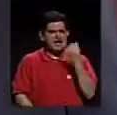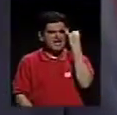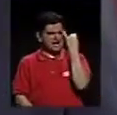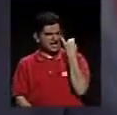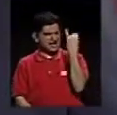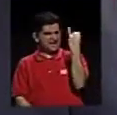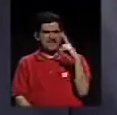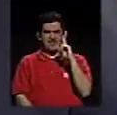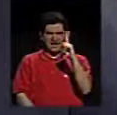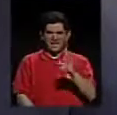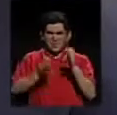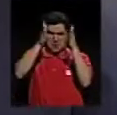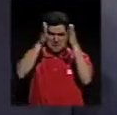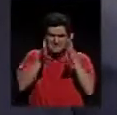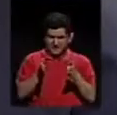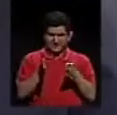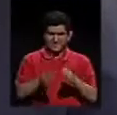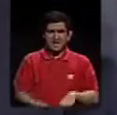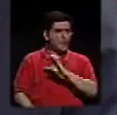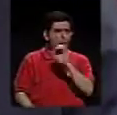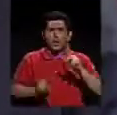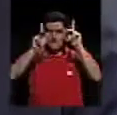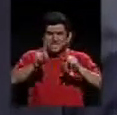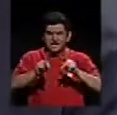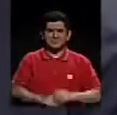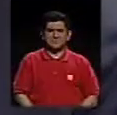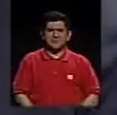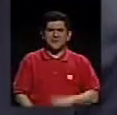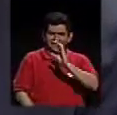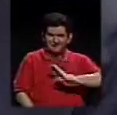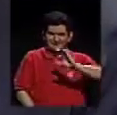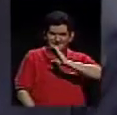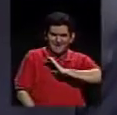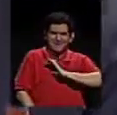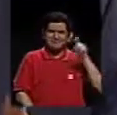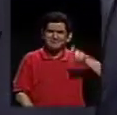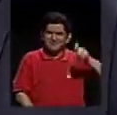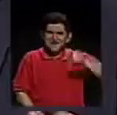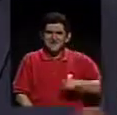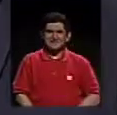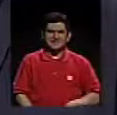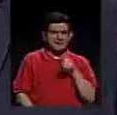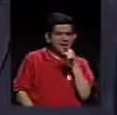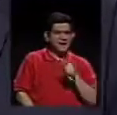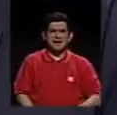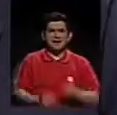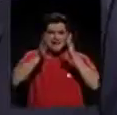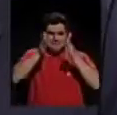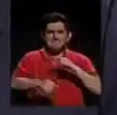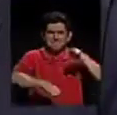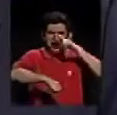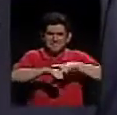ideología de un magistrado o de una persona una condición para ser magistrado de la República?